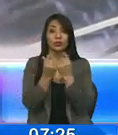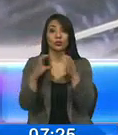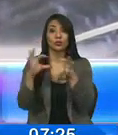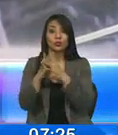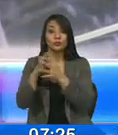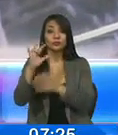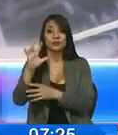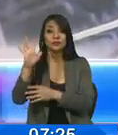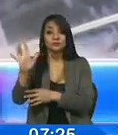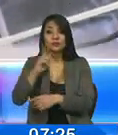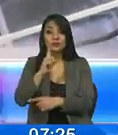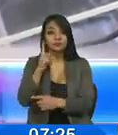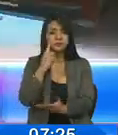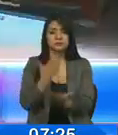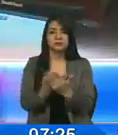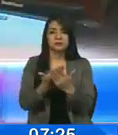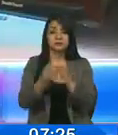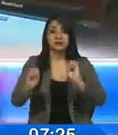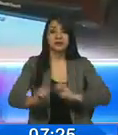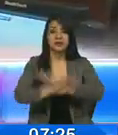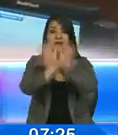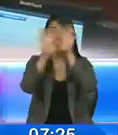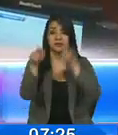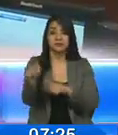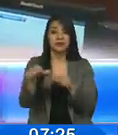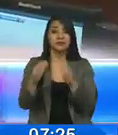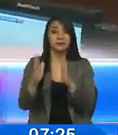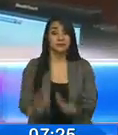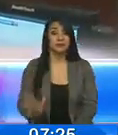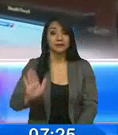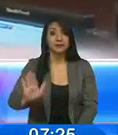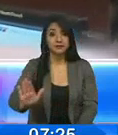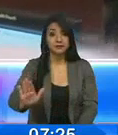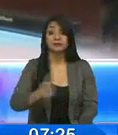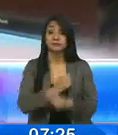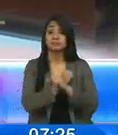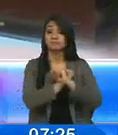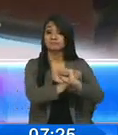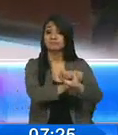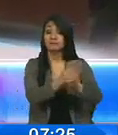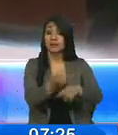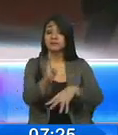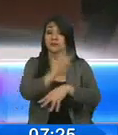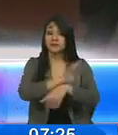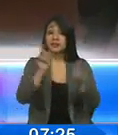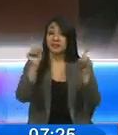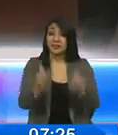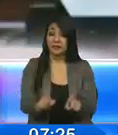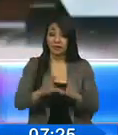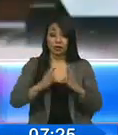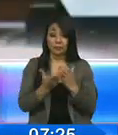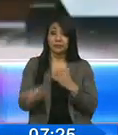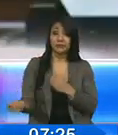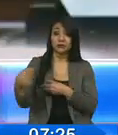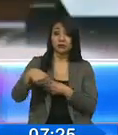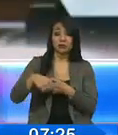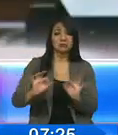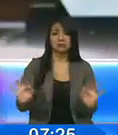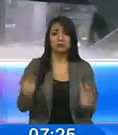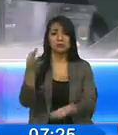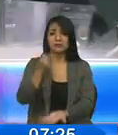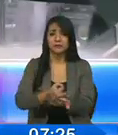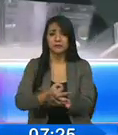País, asegura que las pruebas son claras y que la legisladora gobiernista deberá defenderse ante el Pleno, ya que a la comisión prefirió no